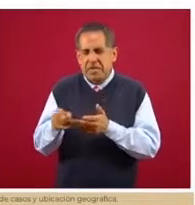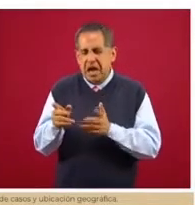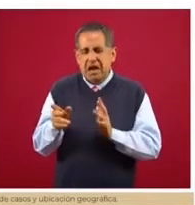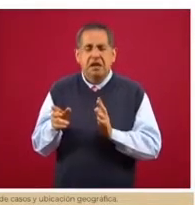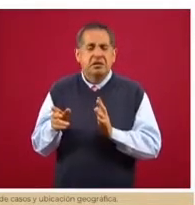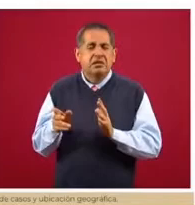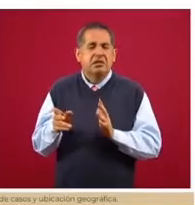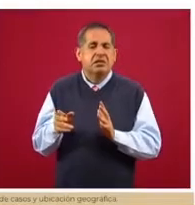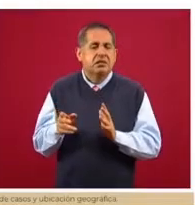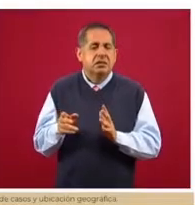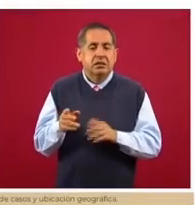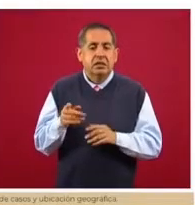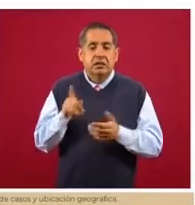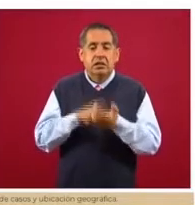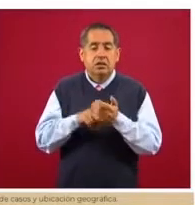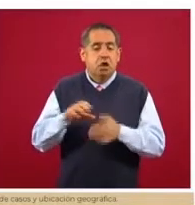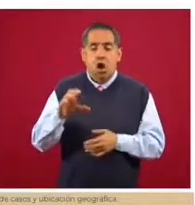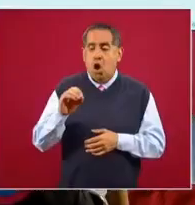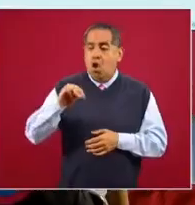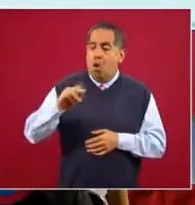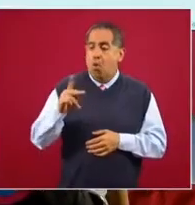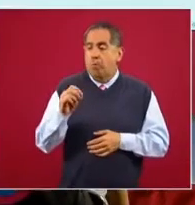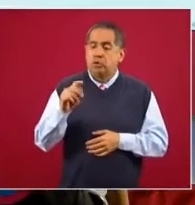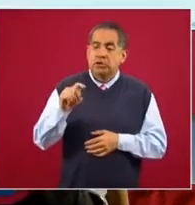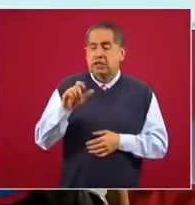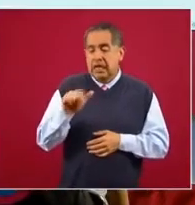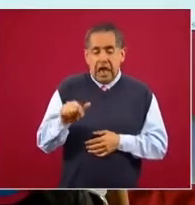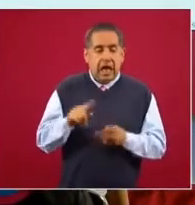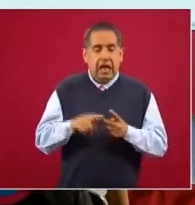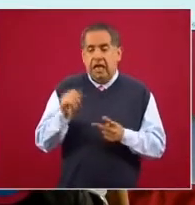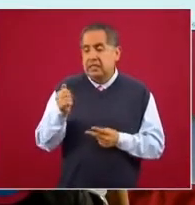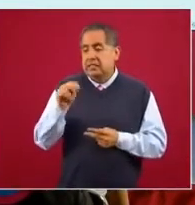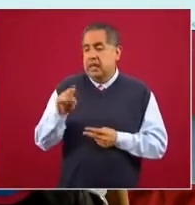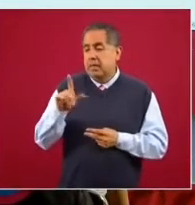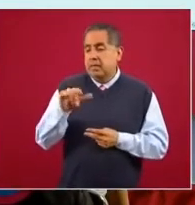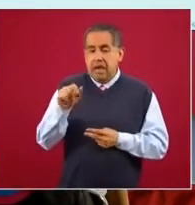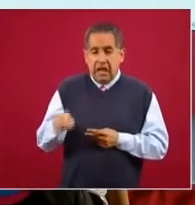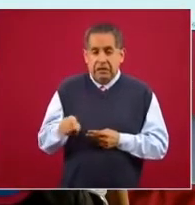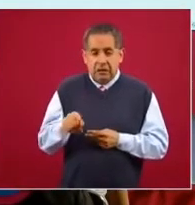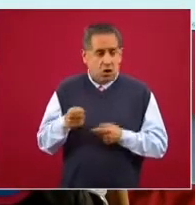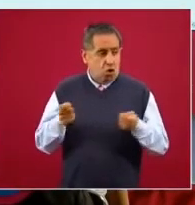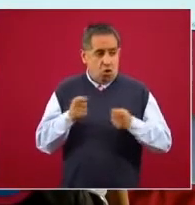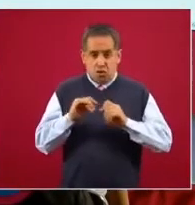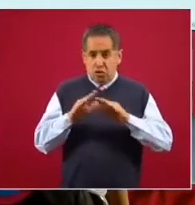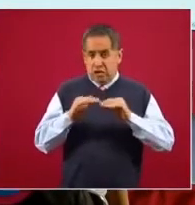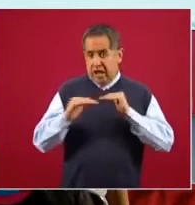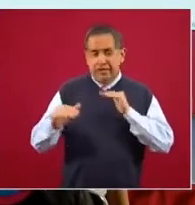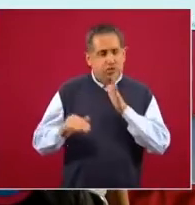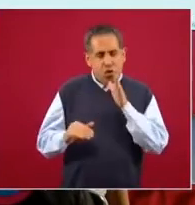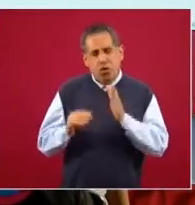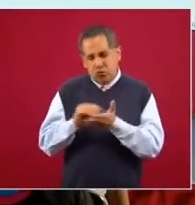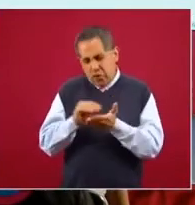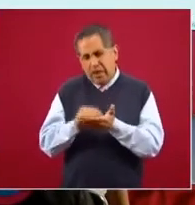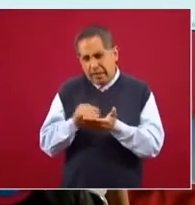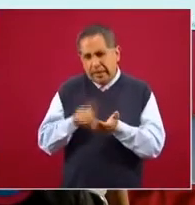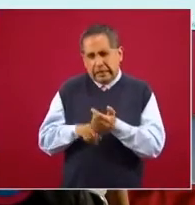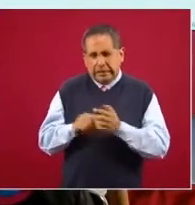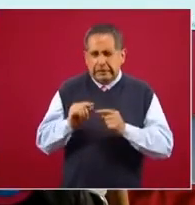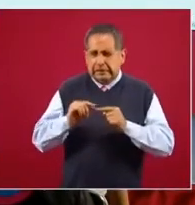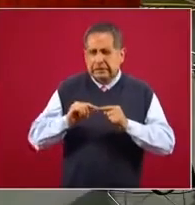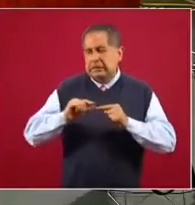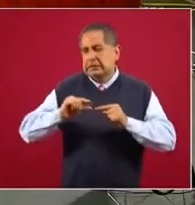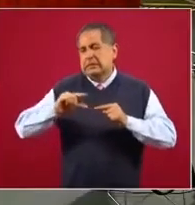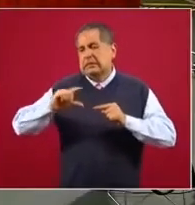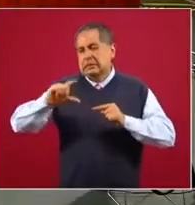ascendente, aunque así todavía Compostela y San Blas no se podría decir que hay la evidencia de un control, porque todavía hay cierta